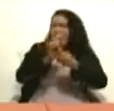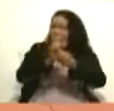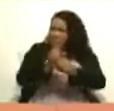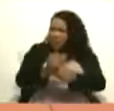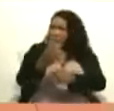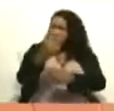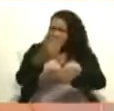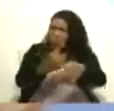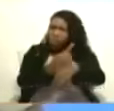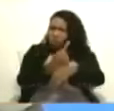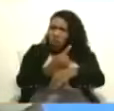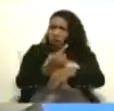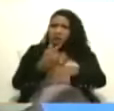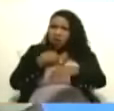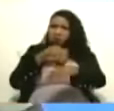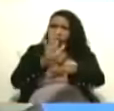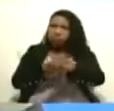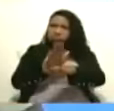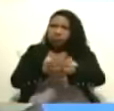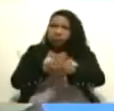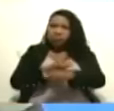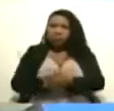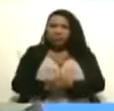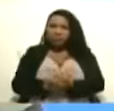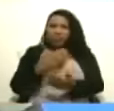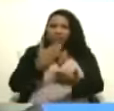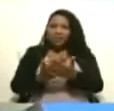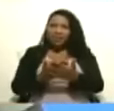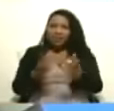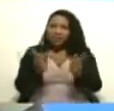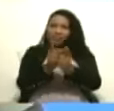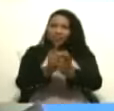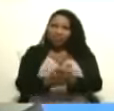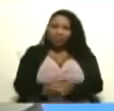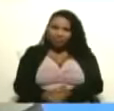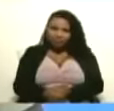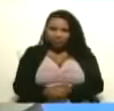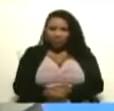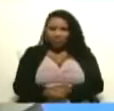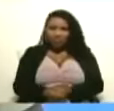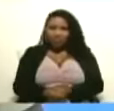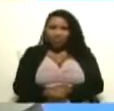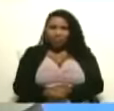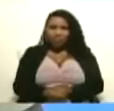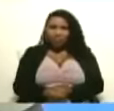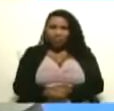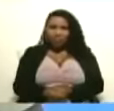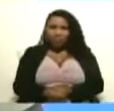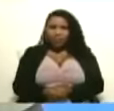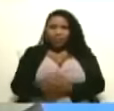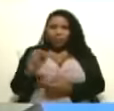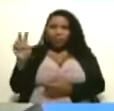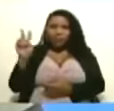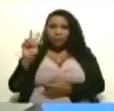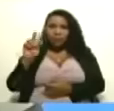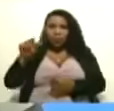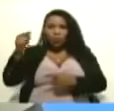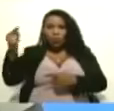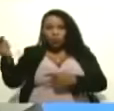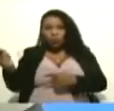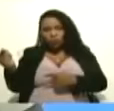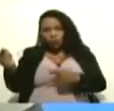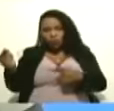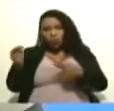2 horas Gracias por Venezuela news Fabiana Márquez